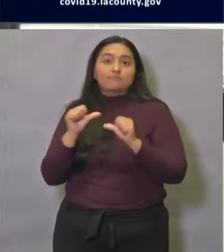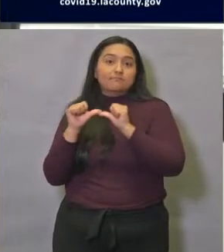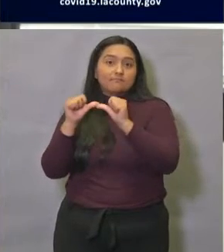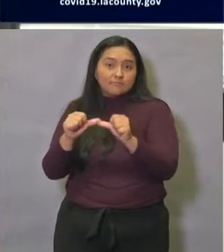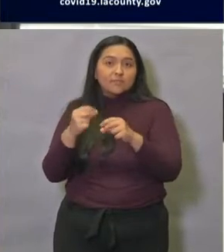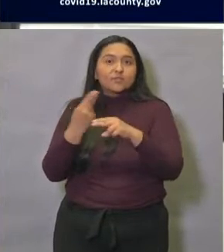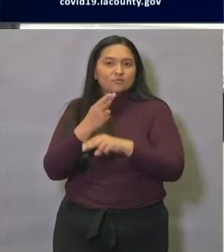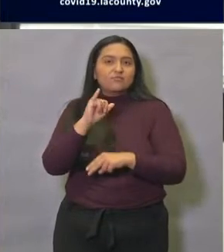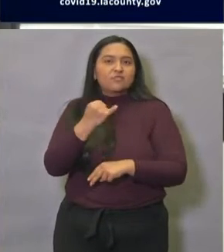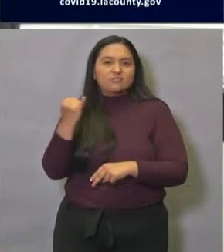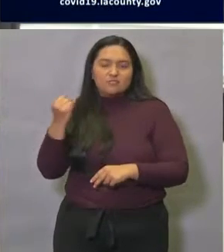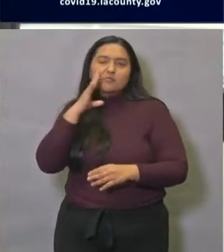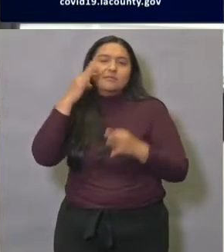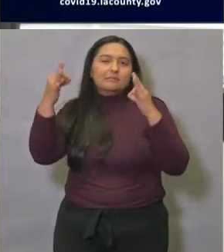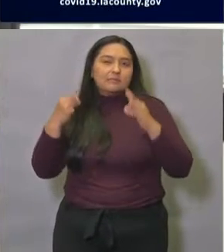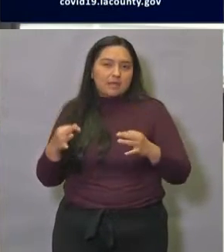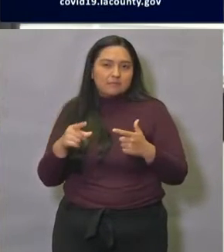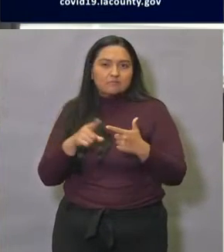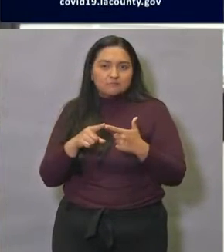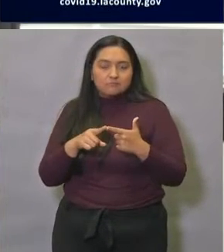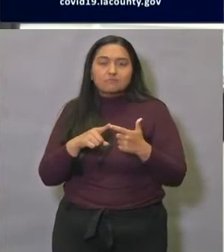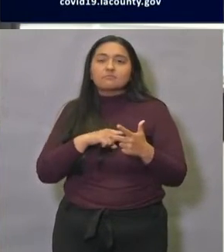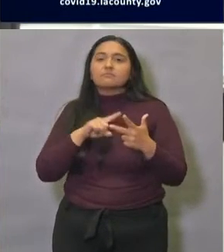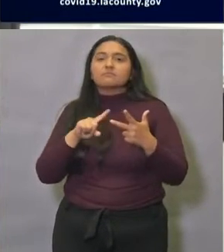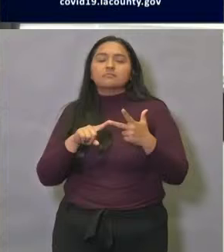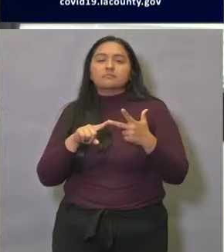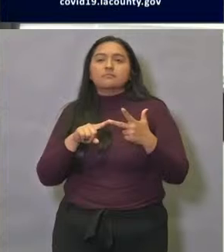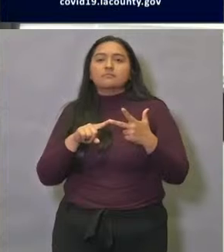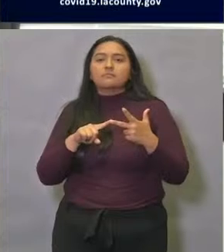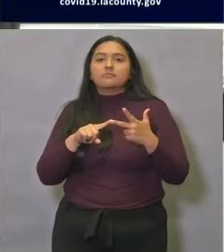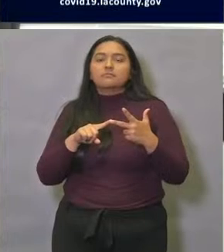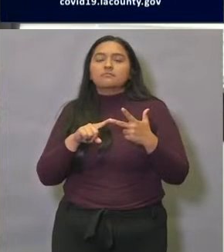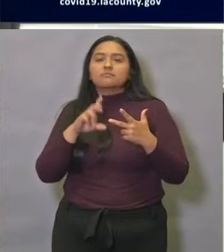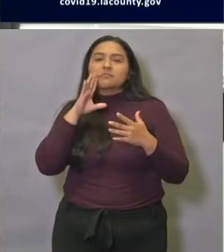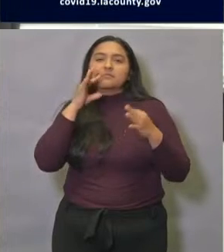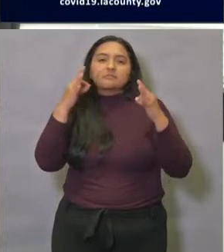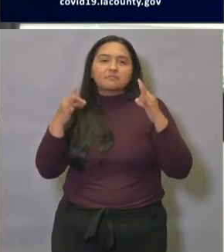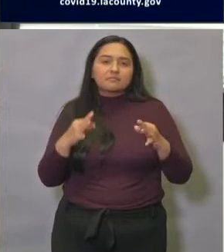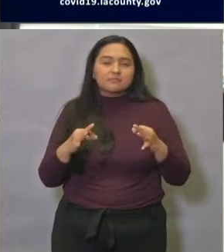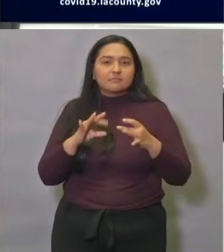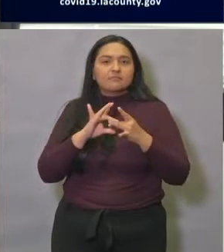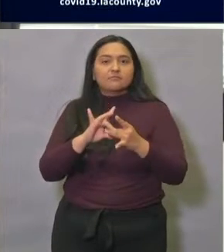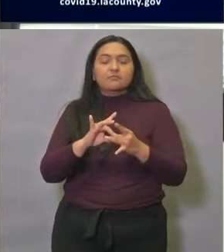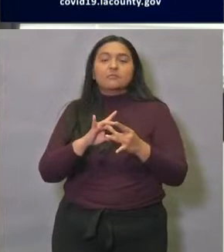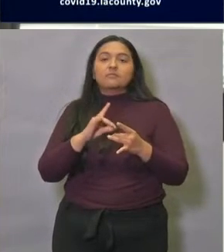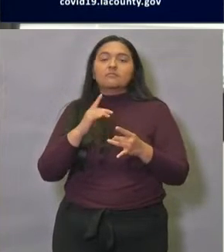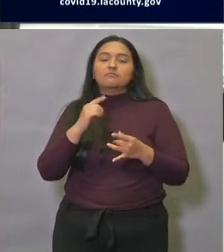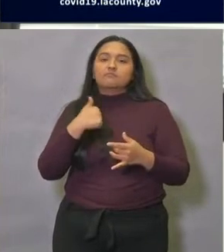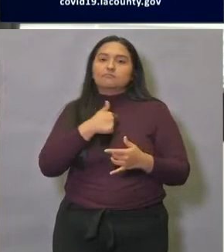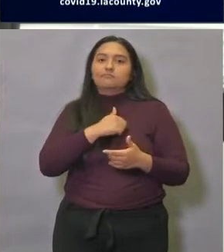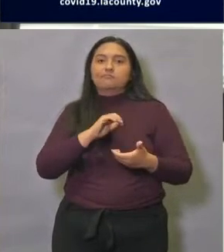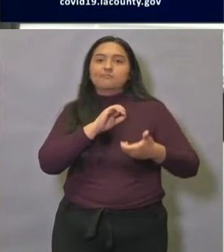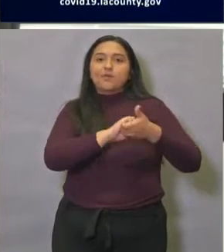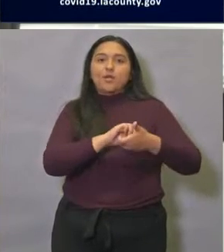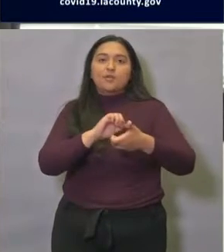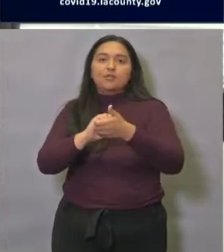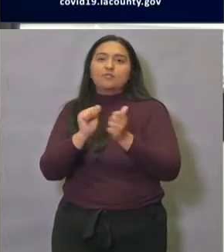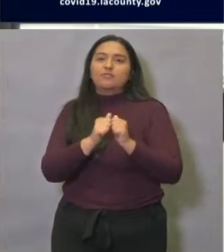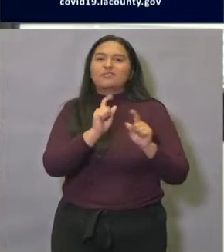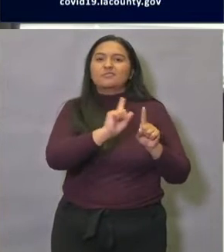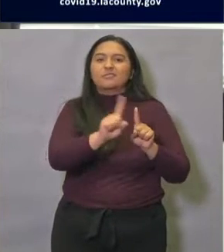de Johnson & Johnson. Una actualización de nuestros compañerismos con organizaciones religiosas y